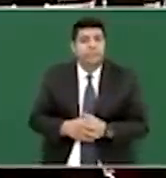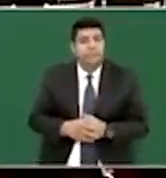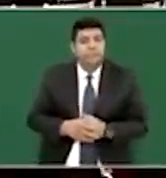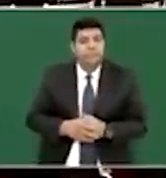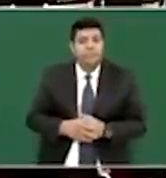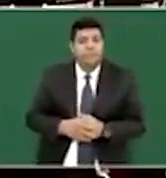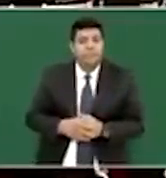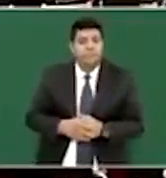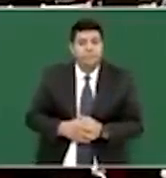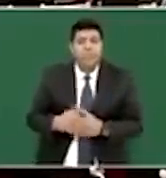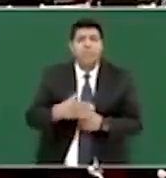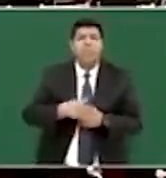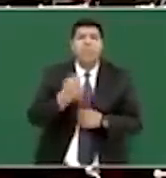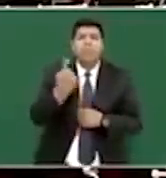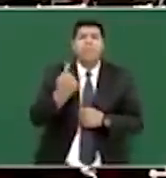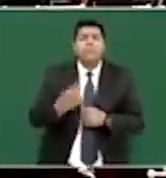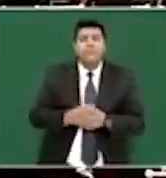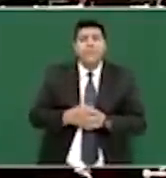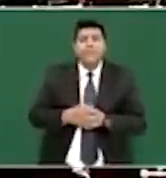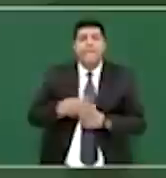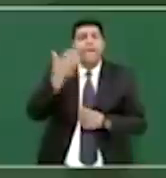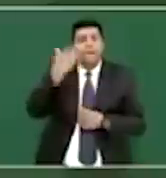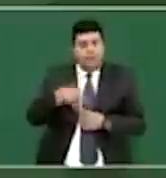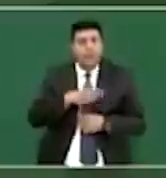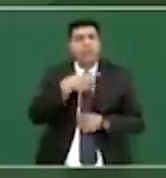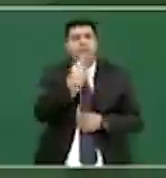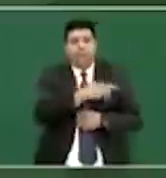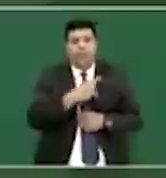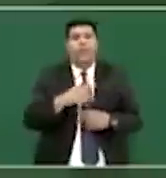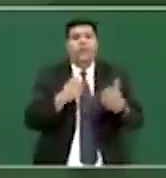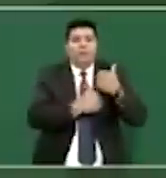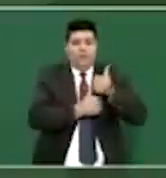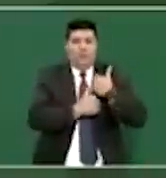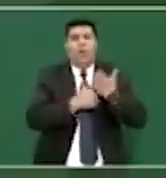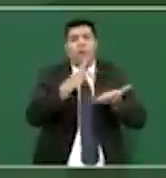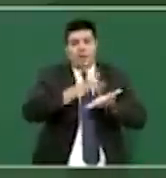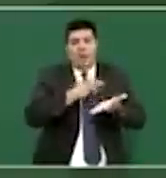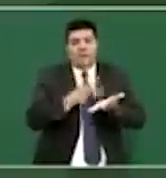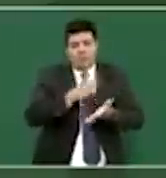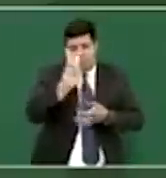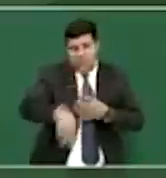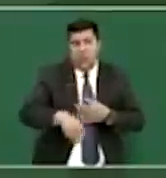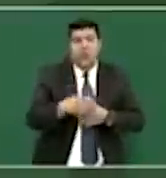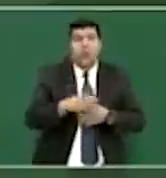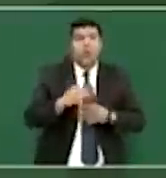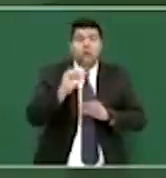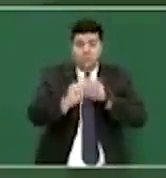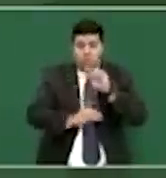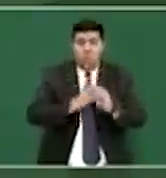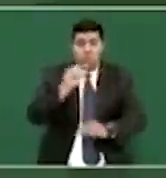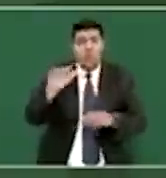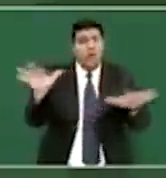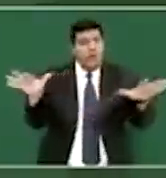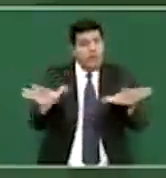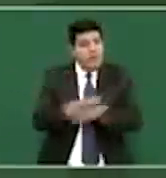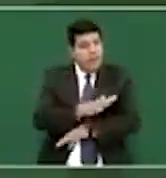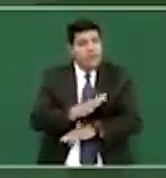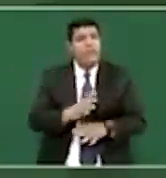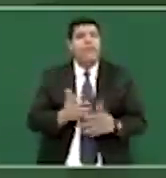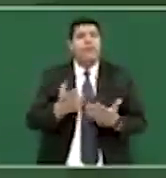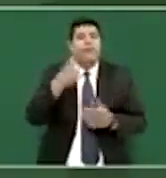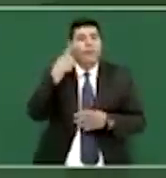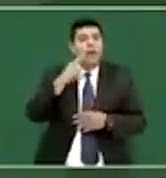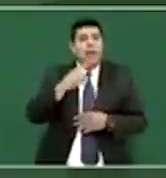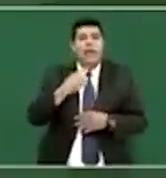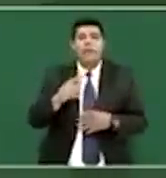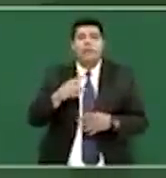porque vamos a contar con el apoyo del Ejército. Estoy hablando de una reconversión, ¿sí?, en